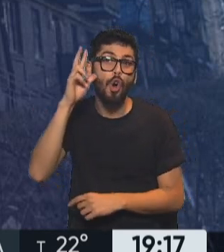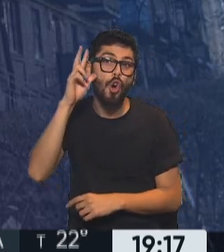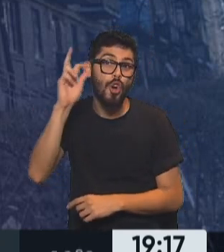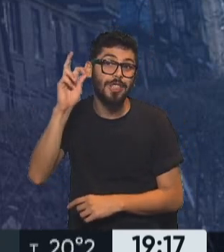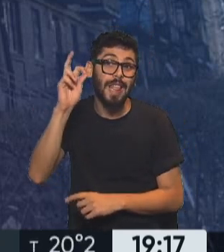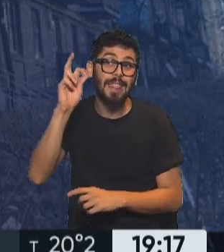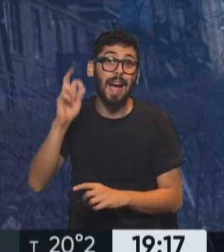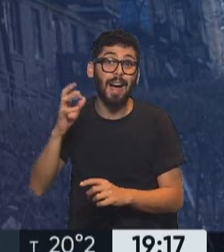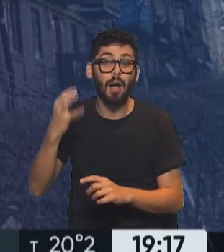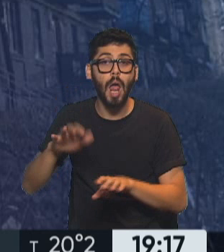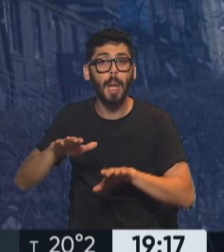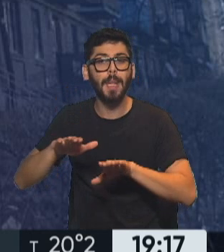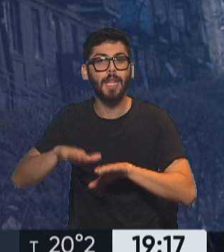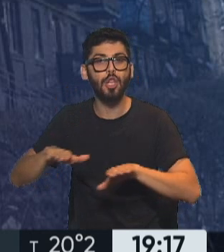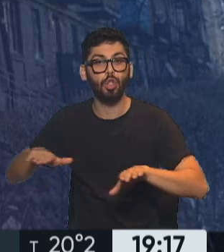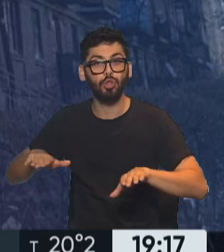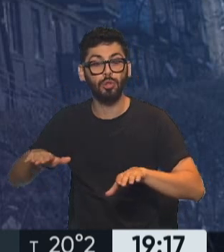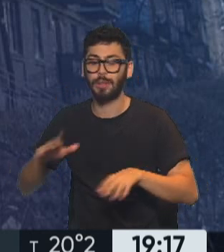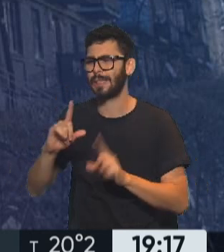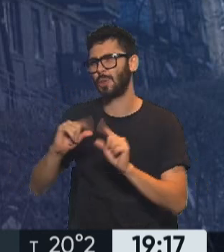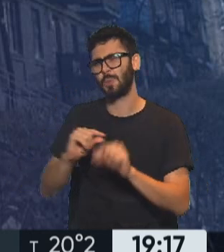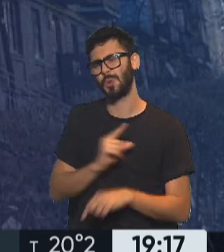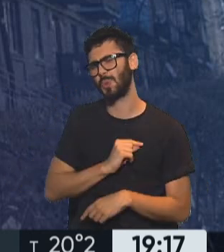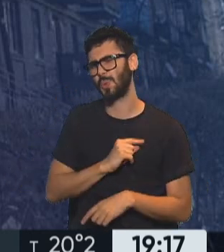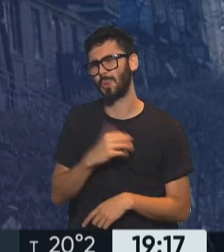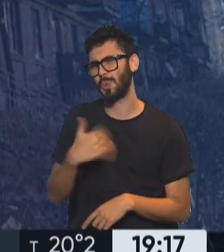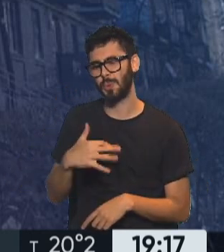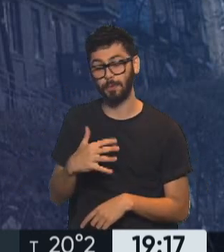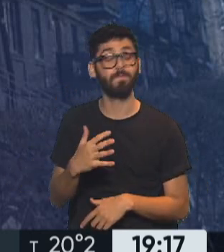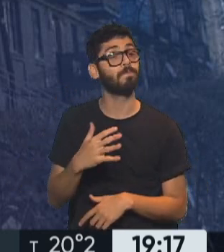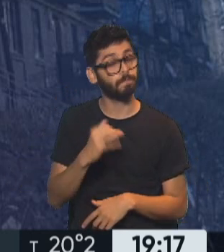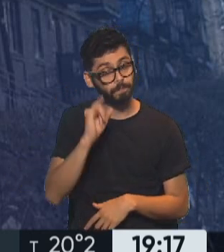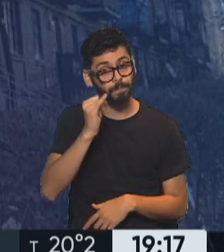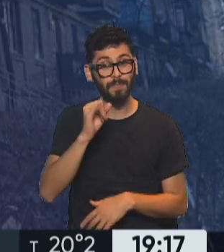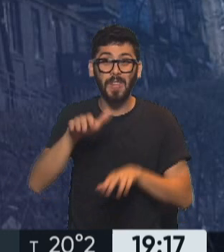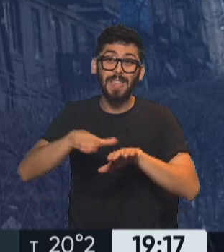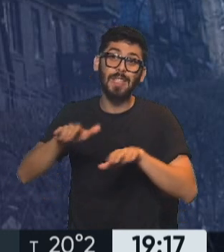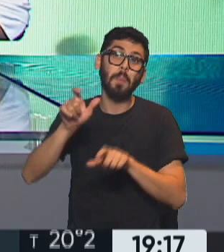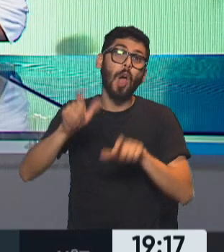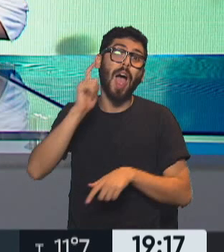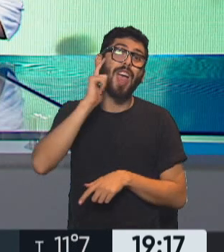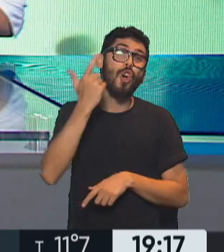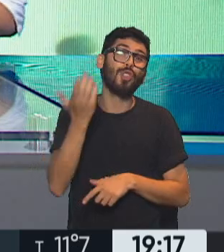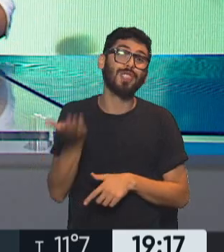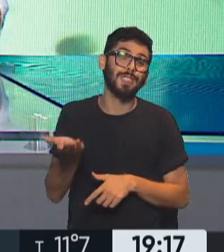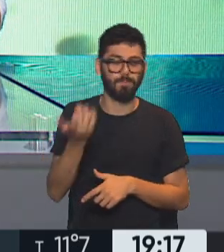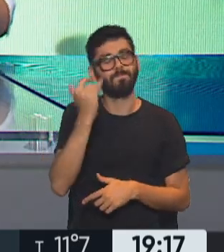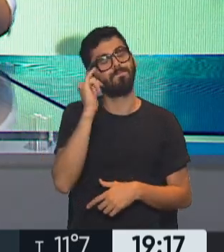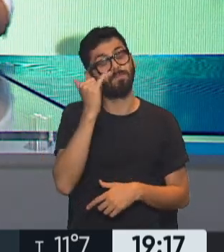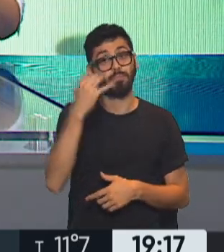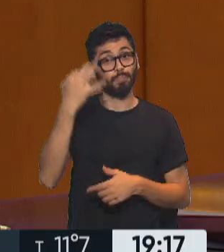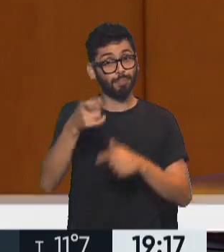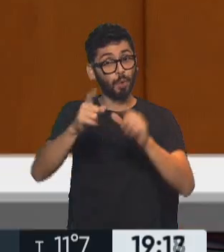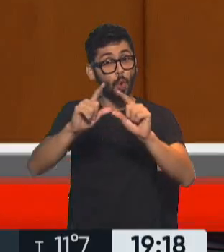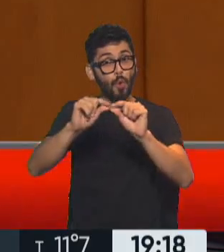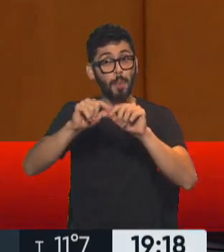son niños y niñas. Y estas son las cifras que más duelen, ¿no, Felicitas? Estamos hablando de gente inocente y de niños. Exactamente. De hecho, esta cifra